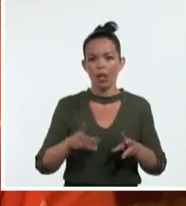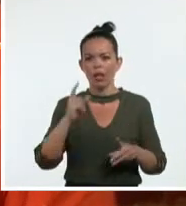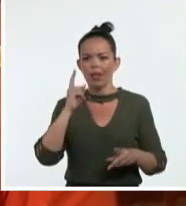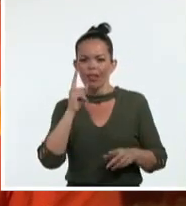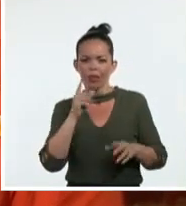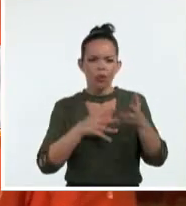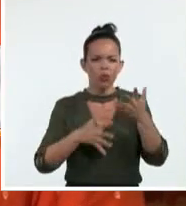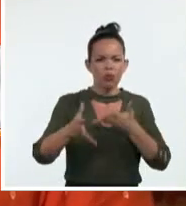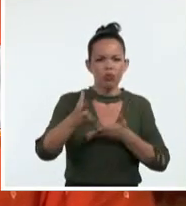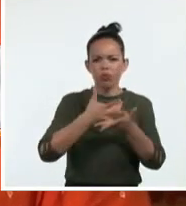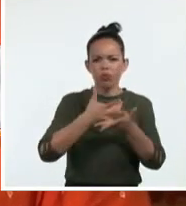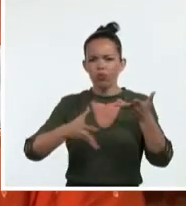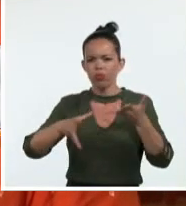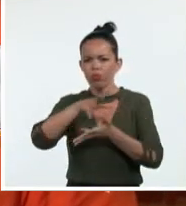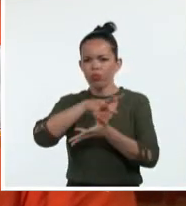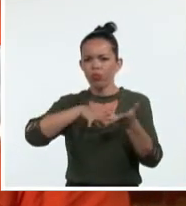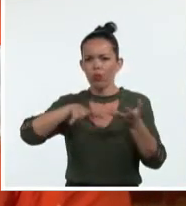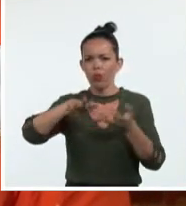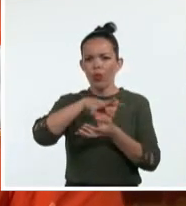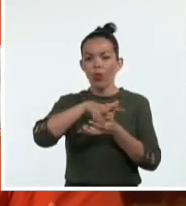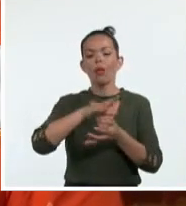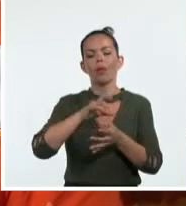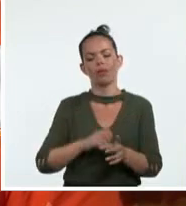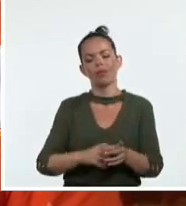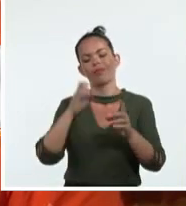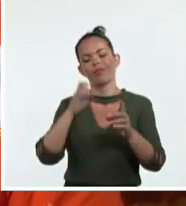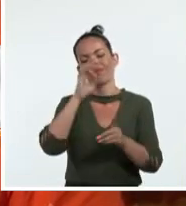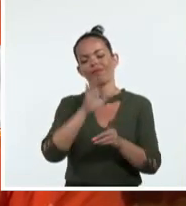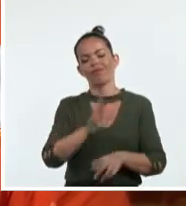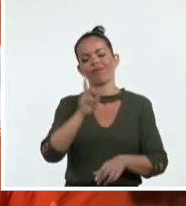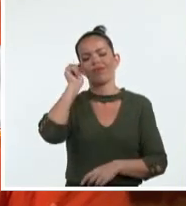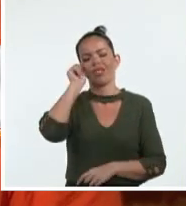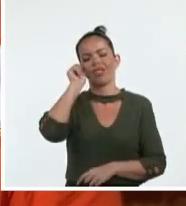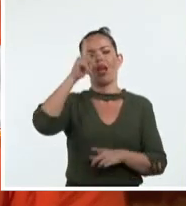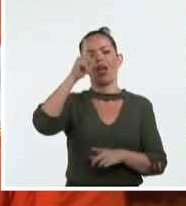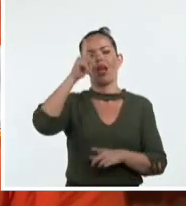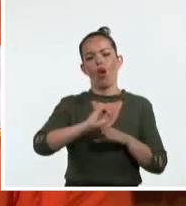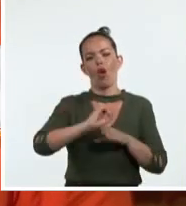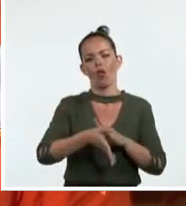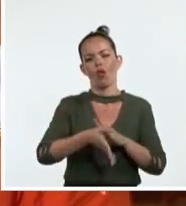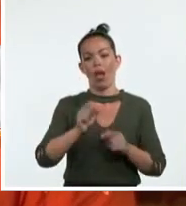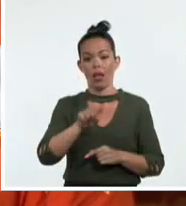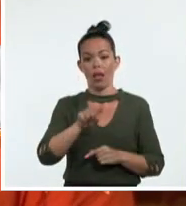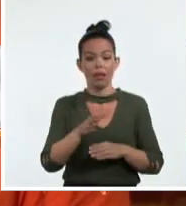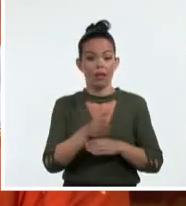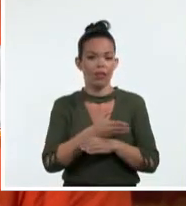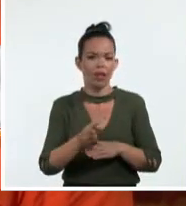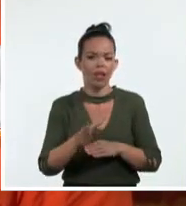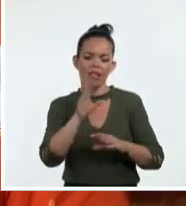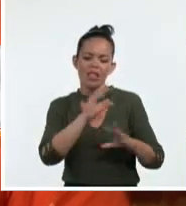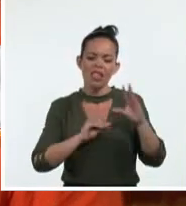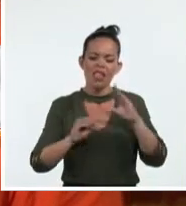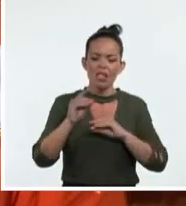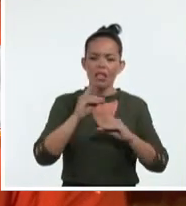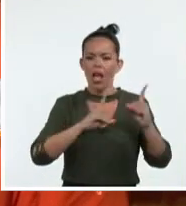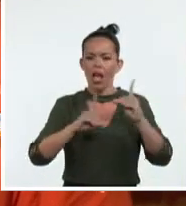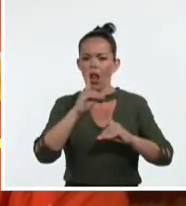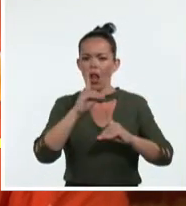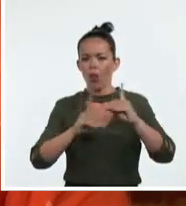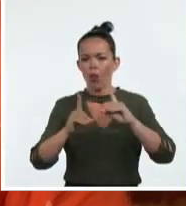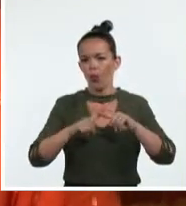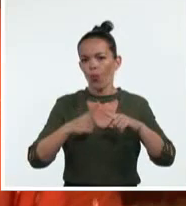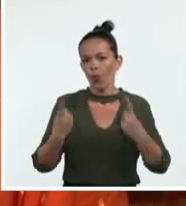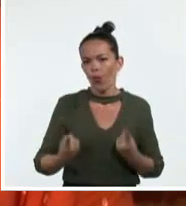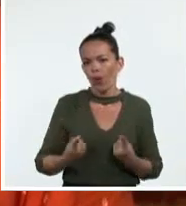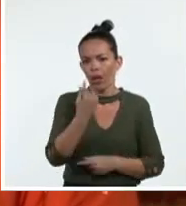quisimos todos crear un diálogo entre los diferentes tipos de pensamiento que tienen muchos de los cubanos que